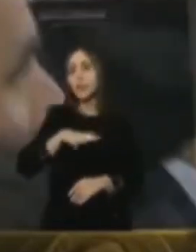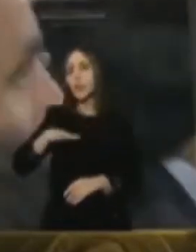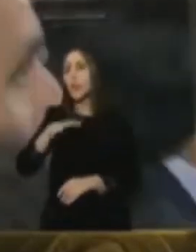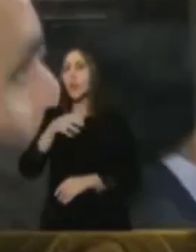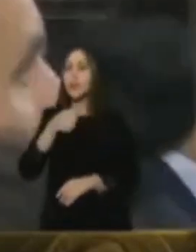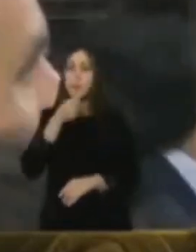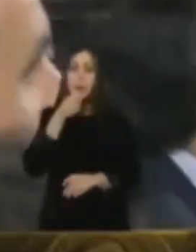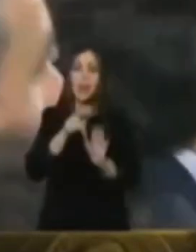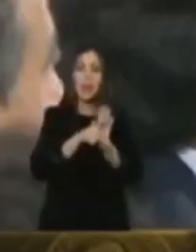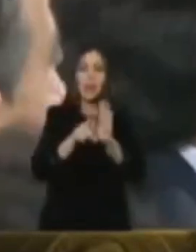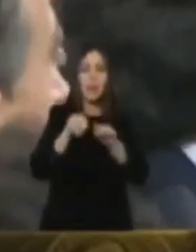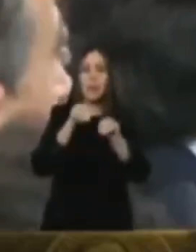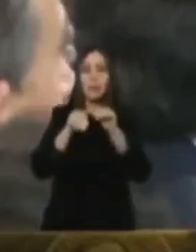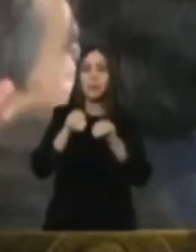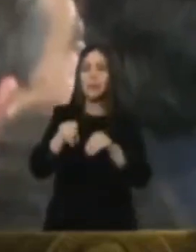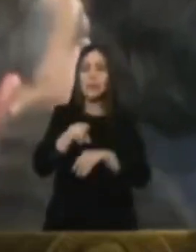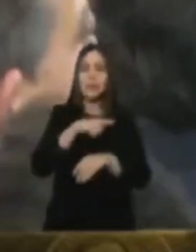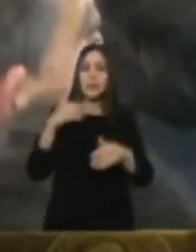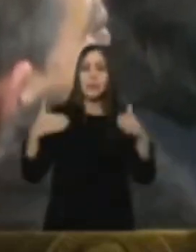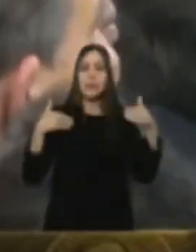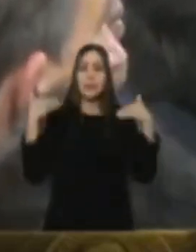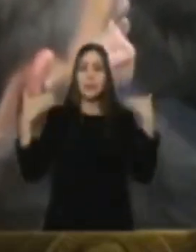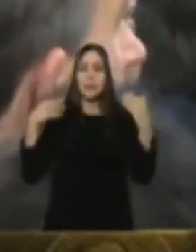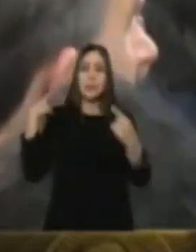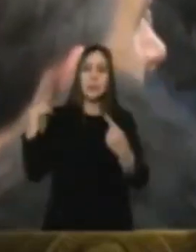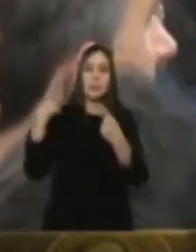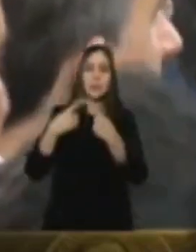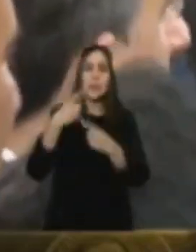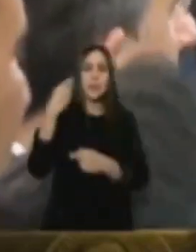periodistas hace casi 3 años.